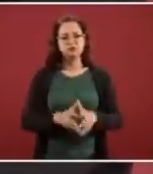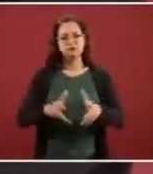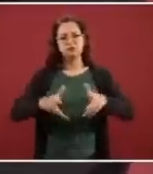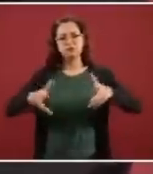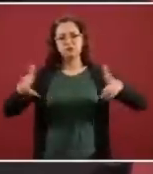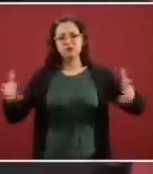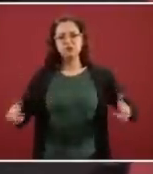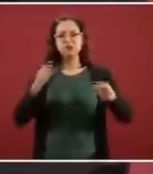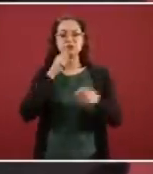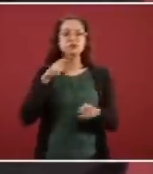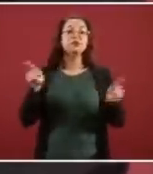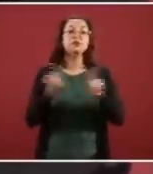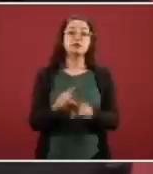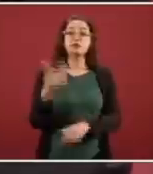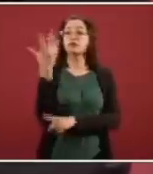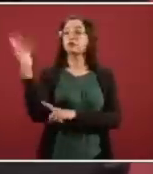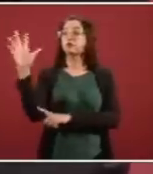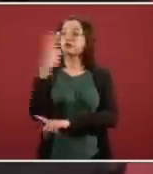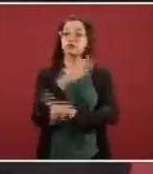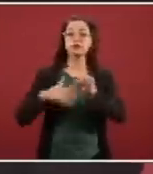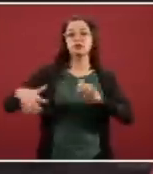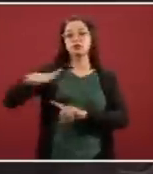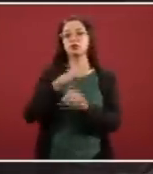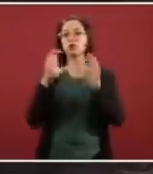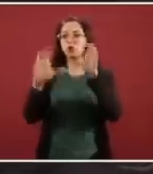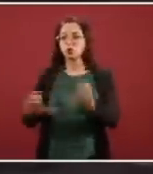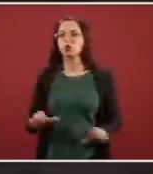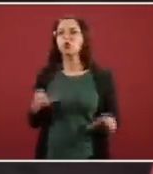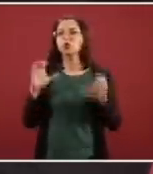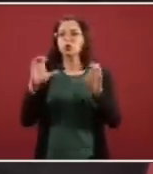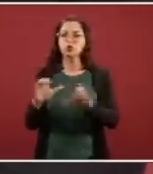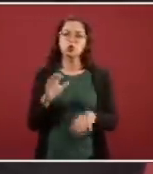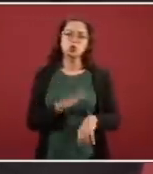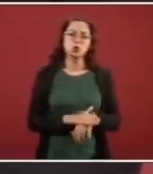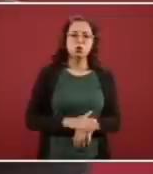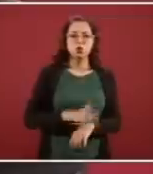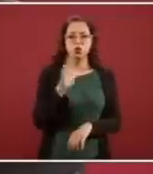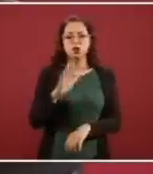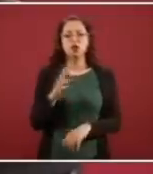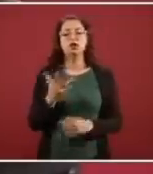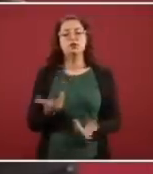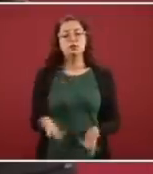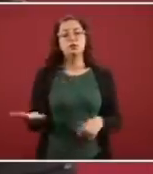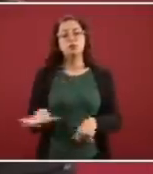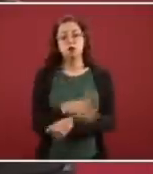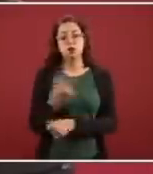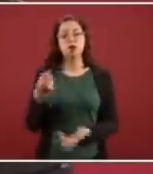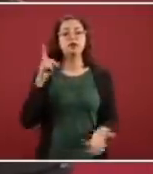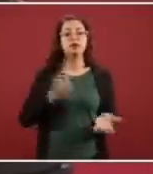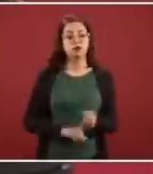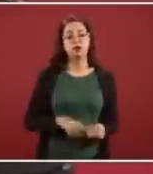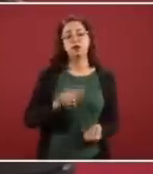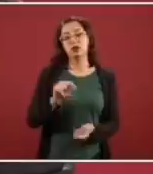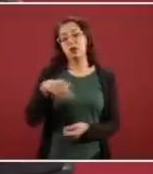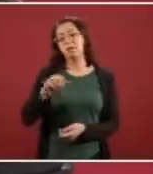más cuidado al medio ambiente. Además, eso también se acordó,